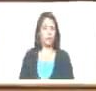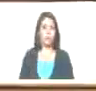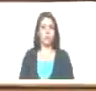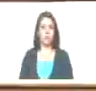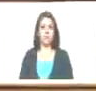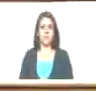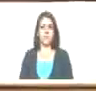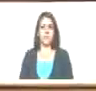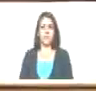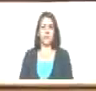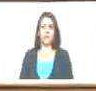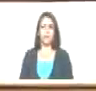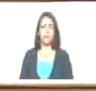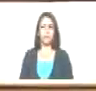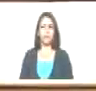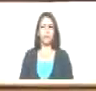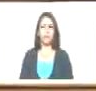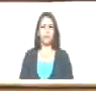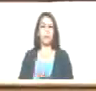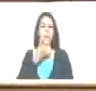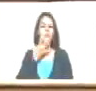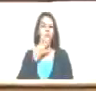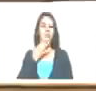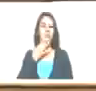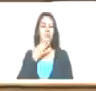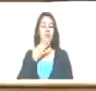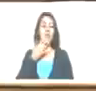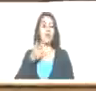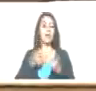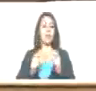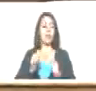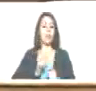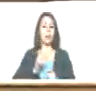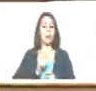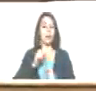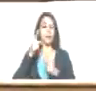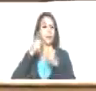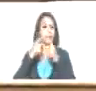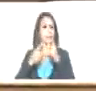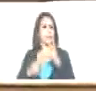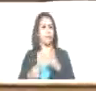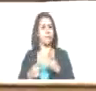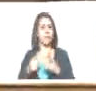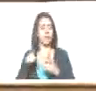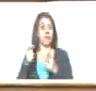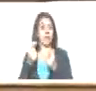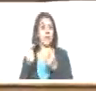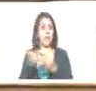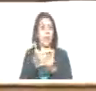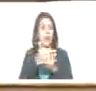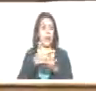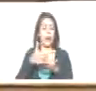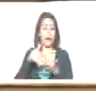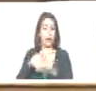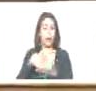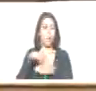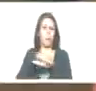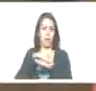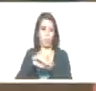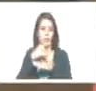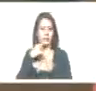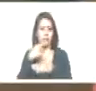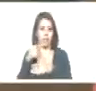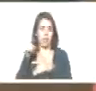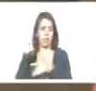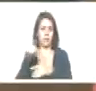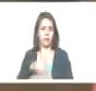En lugar de tratar de aprovecharse de algo, perdónenme que así se los diga, que